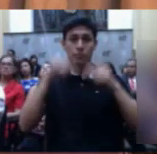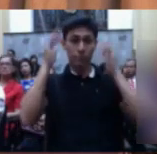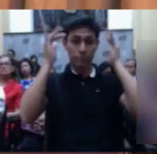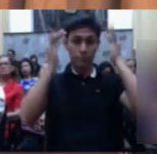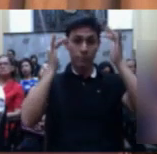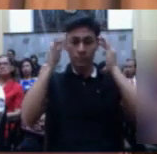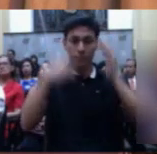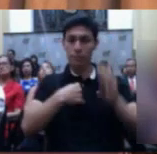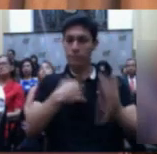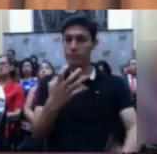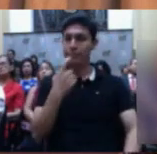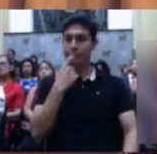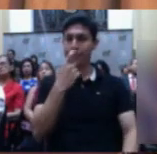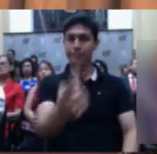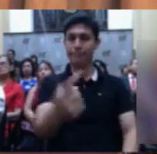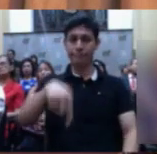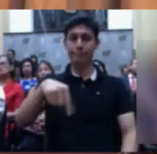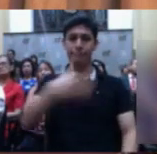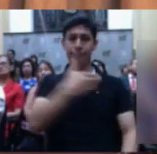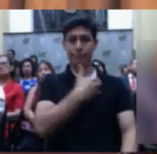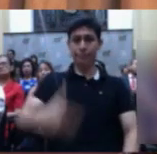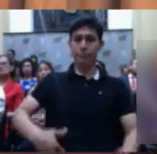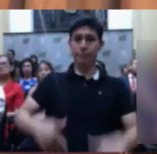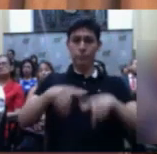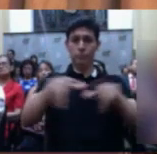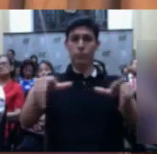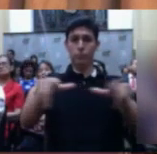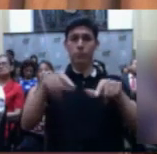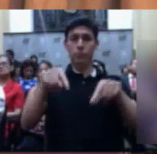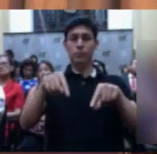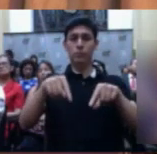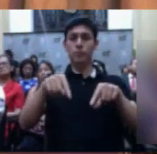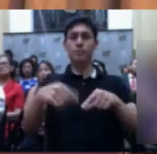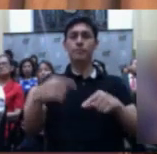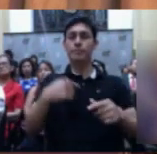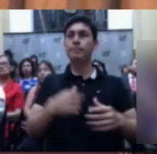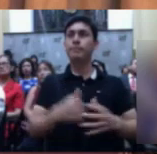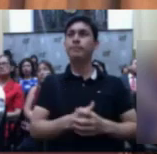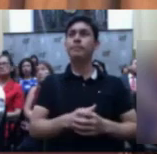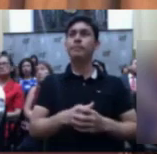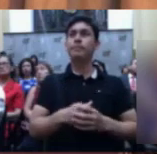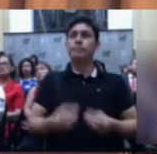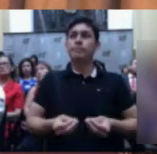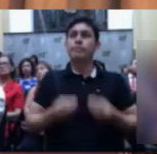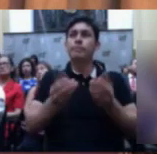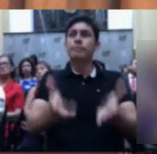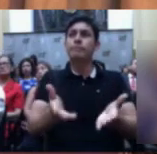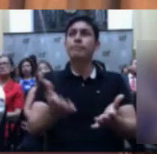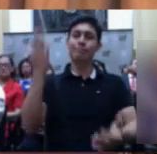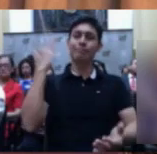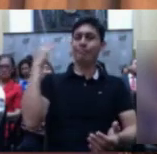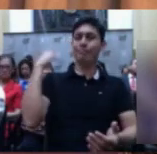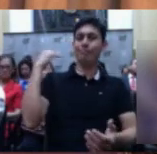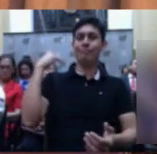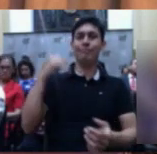nuestro gobierno local hemos logrado consolidar la gran tarea que nos planteamos hace ya unos años